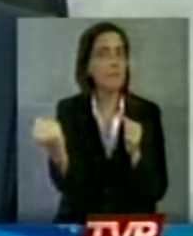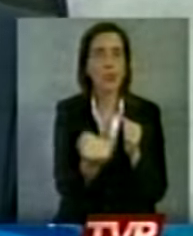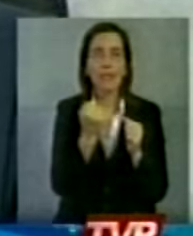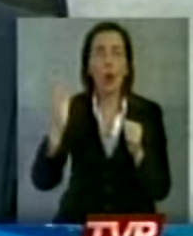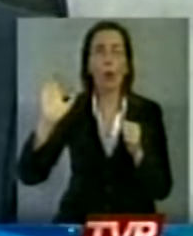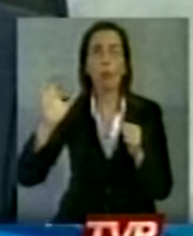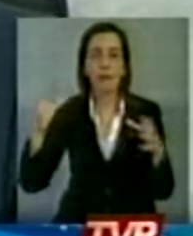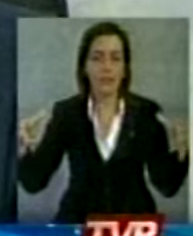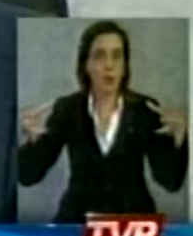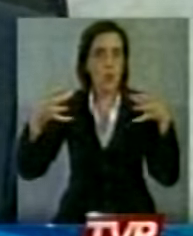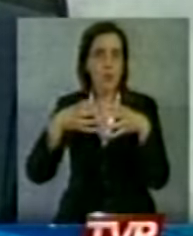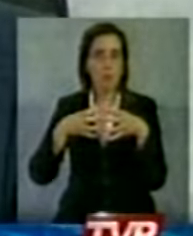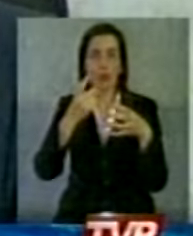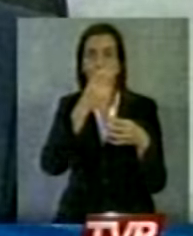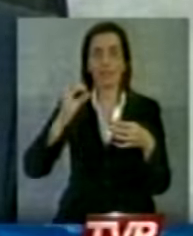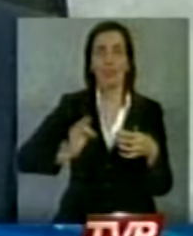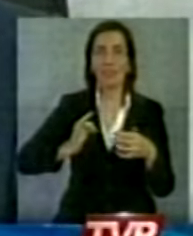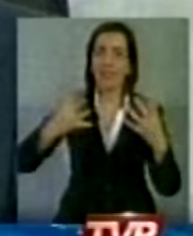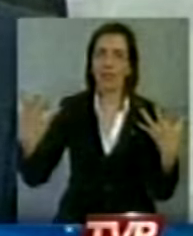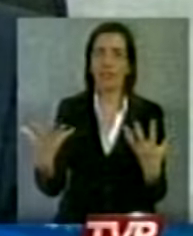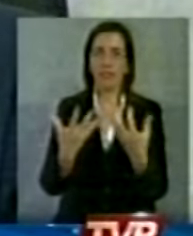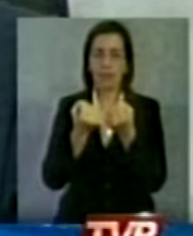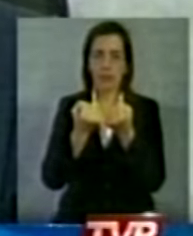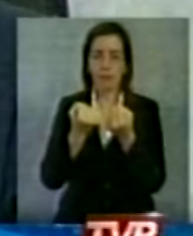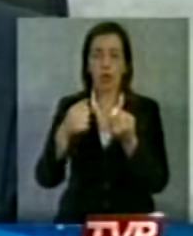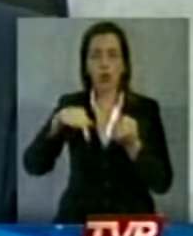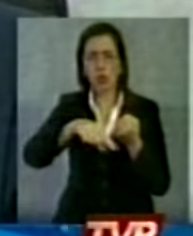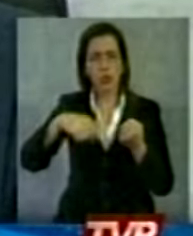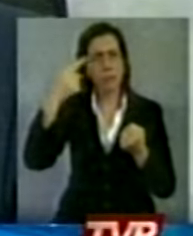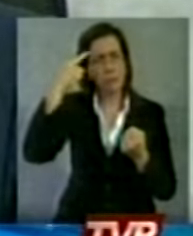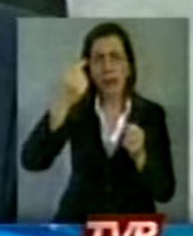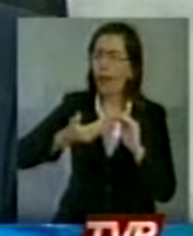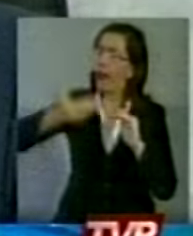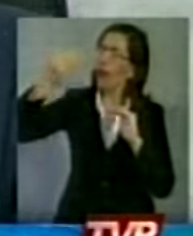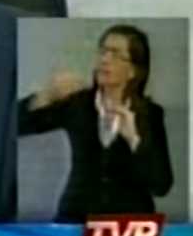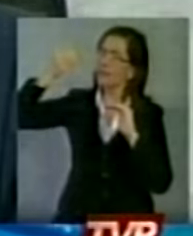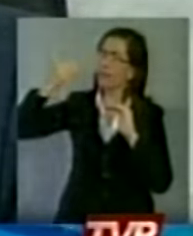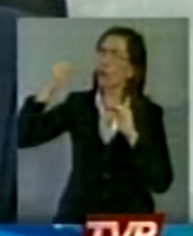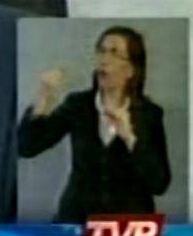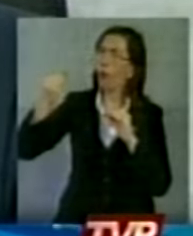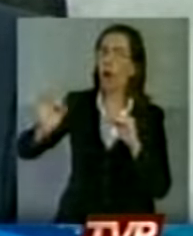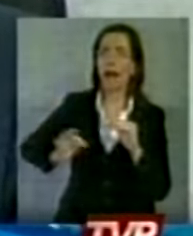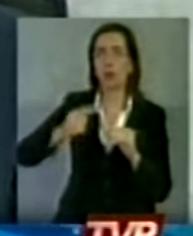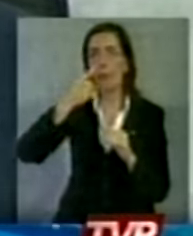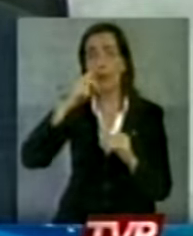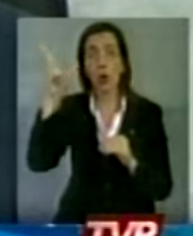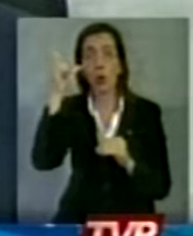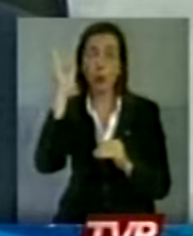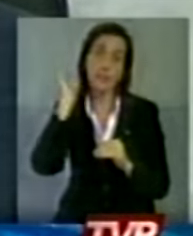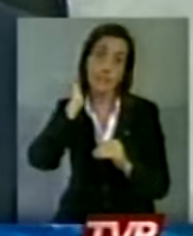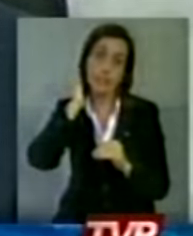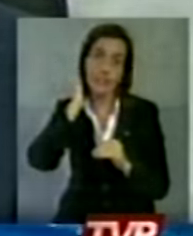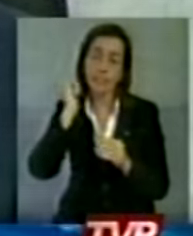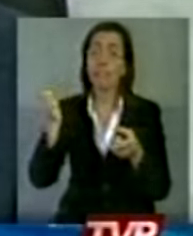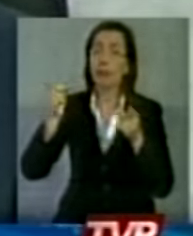Bicentenario. Desde aquí miramos hacia atrás, hacia 1816